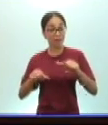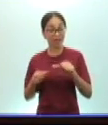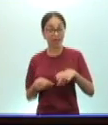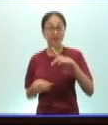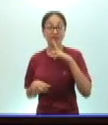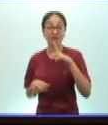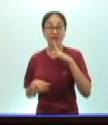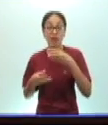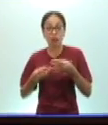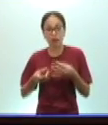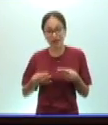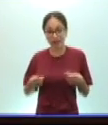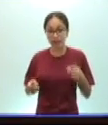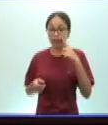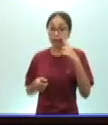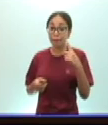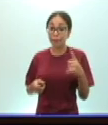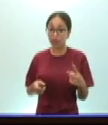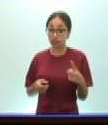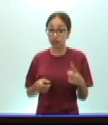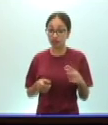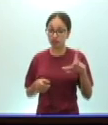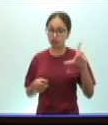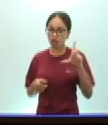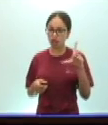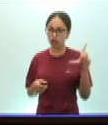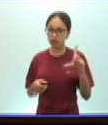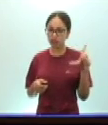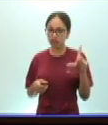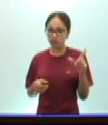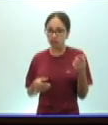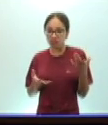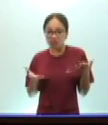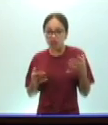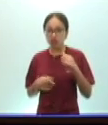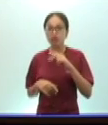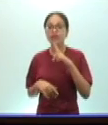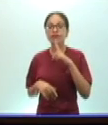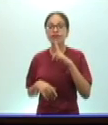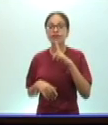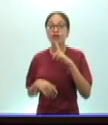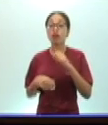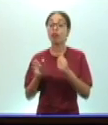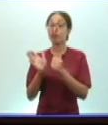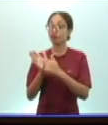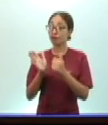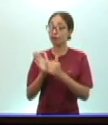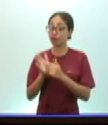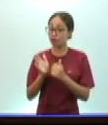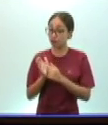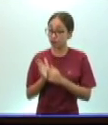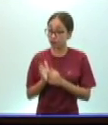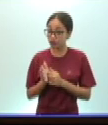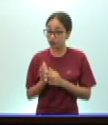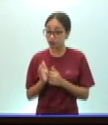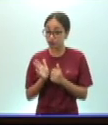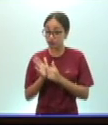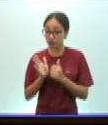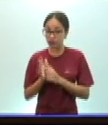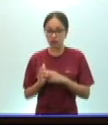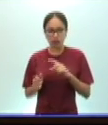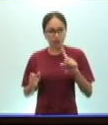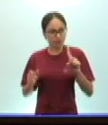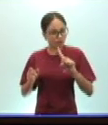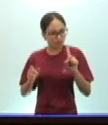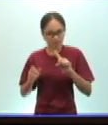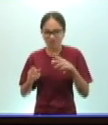Fíjense que tenemos un líquido, que es el agua, y un sólido que es prácticamente insoluble en ese